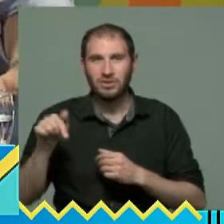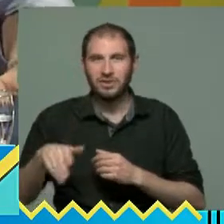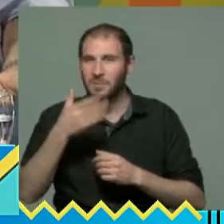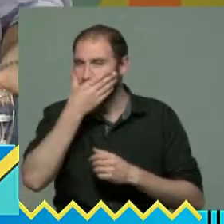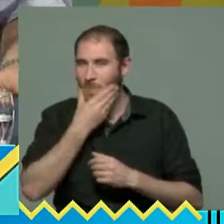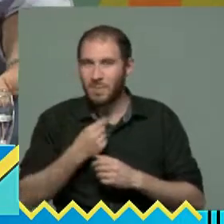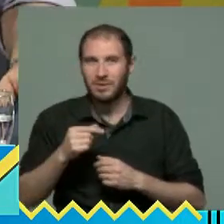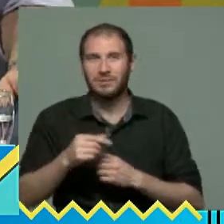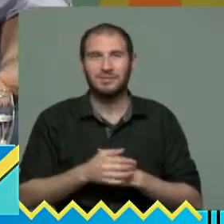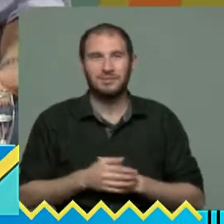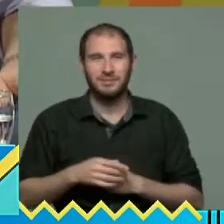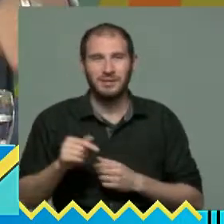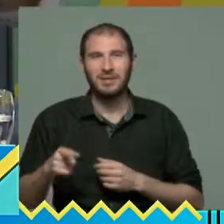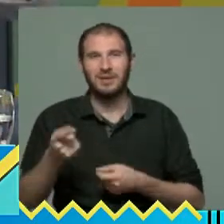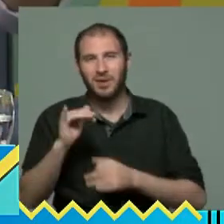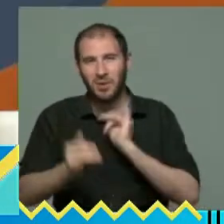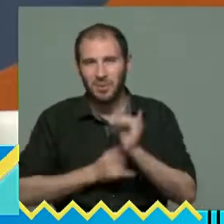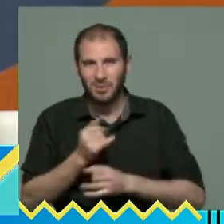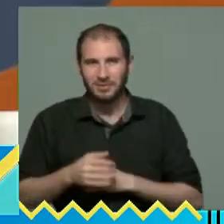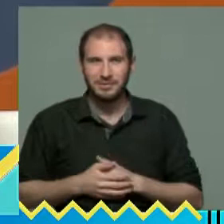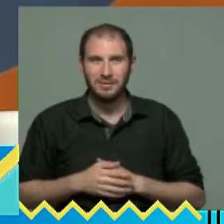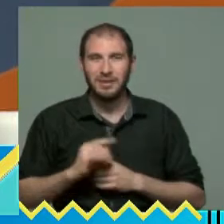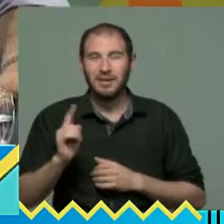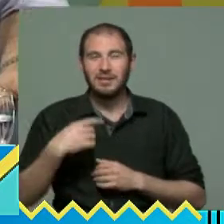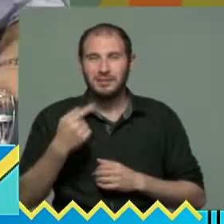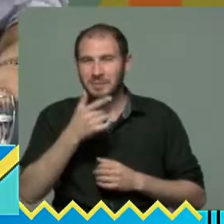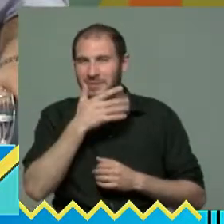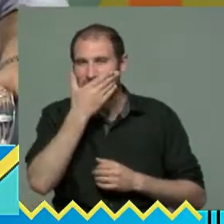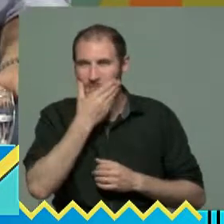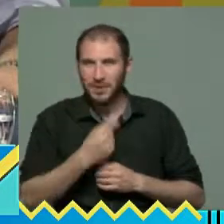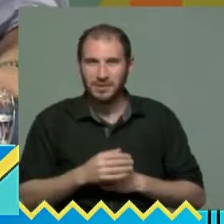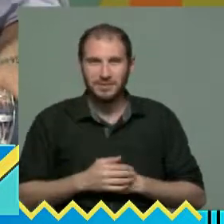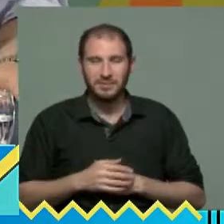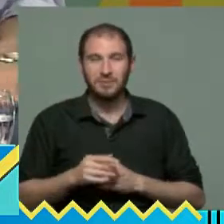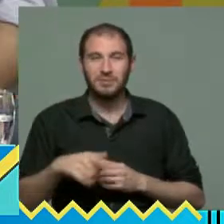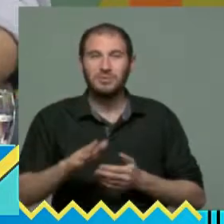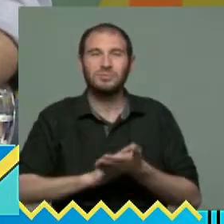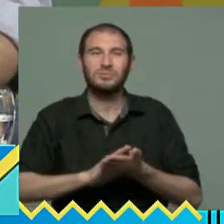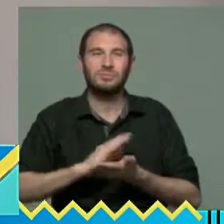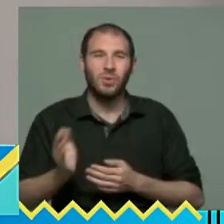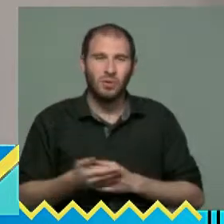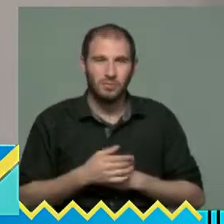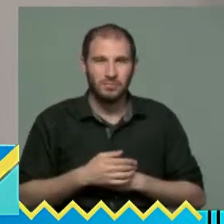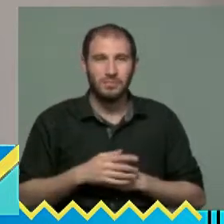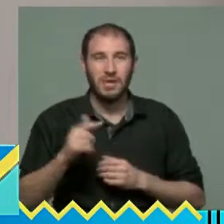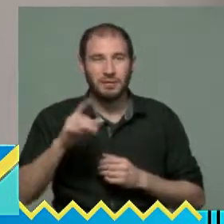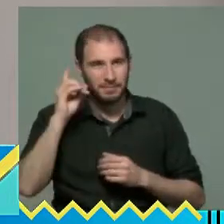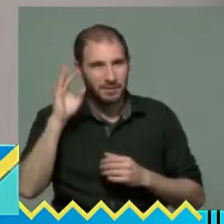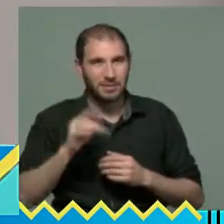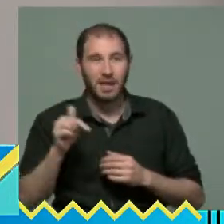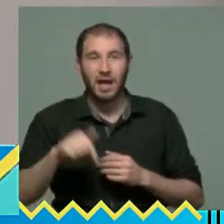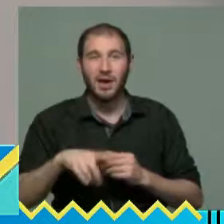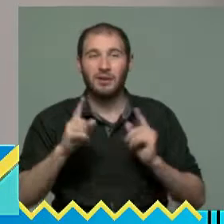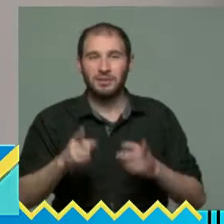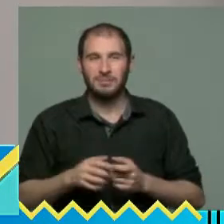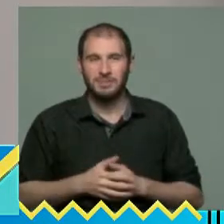bueno, según los radicales que están por ahí, que siempre nos pareció muy simpático. Todos van a tratar de seducir a Ramón. Bueno, pero Sí. ahora